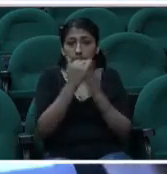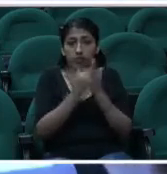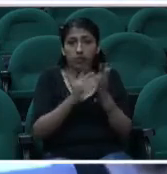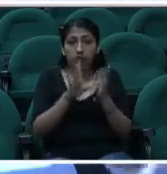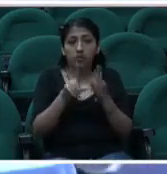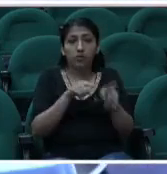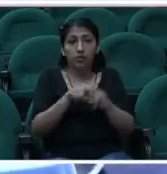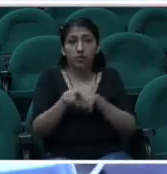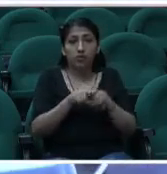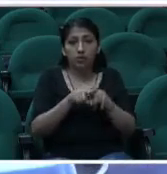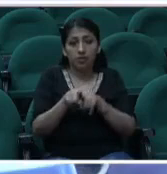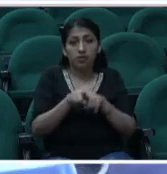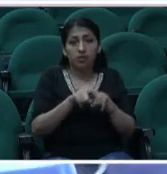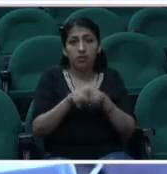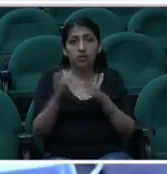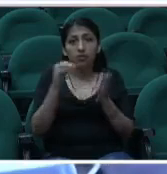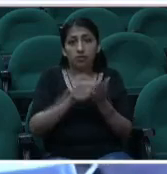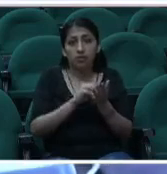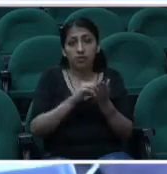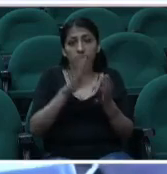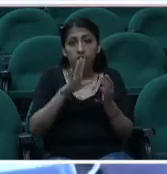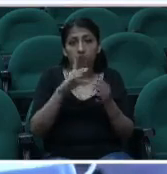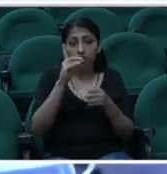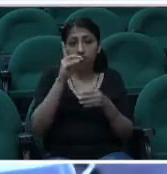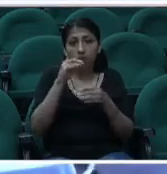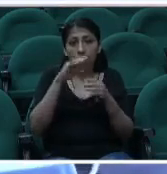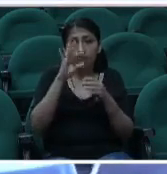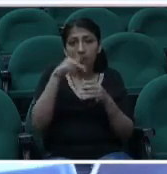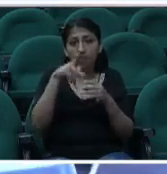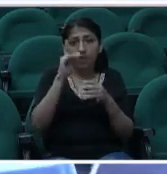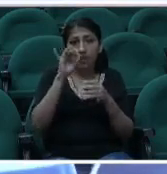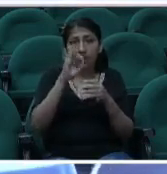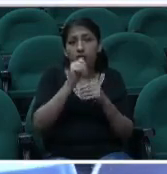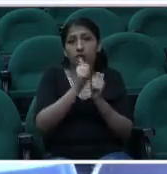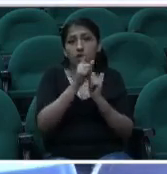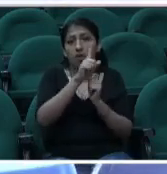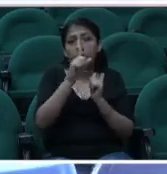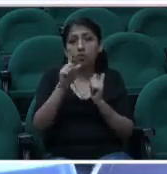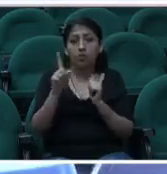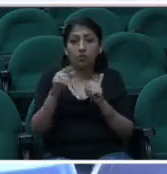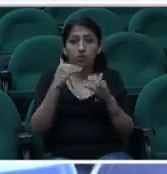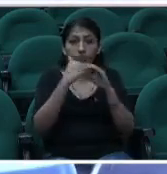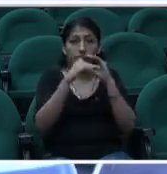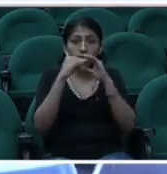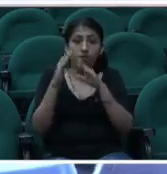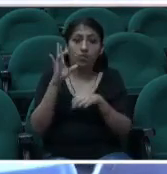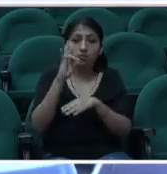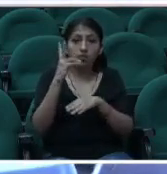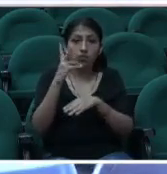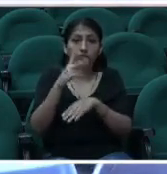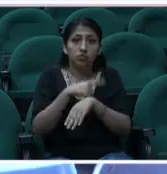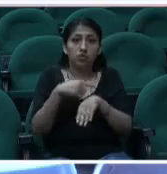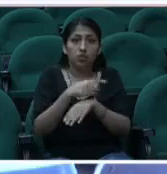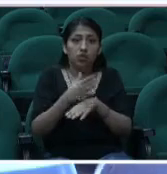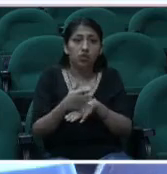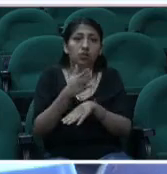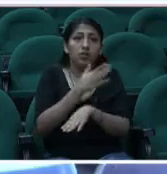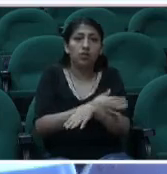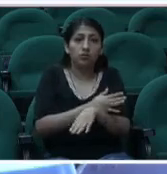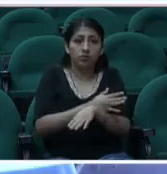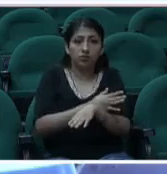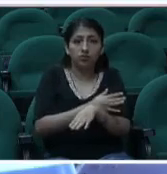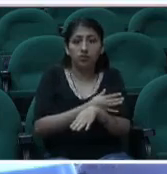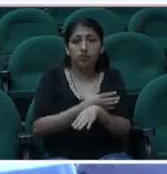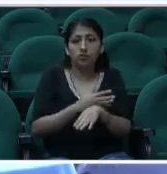del debate se han emitido de manera digital en archivo pdf a los candidatos 72 horas previas a su desarrollo